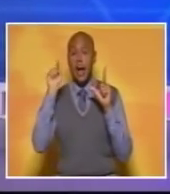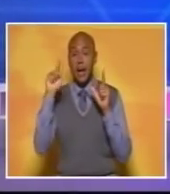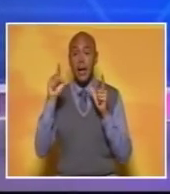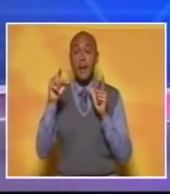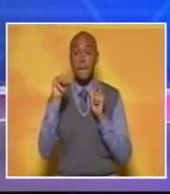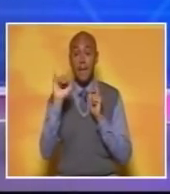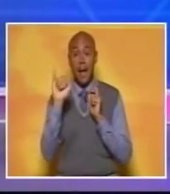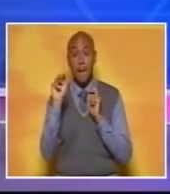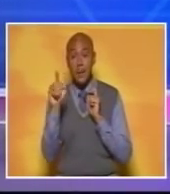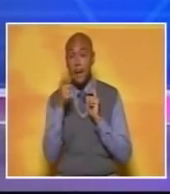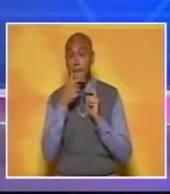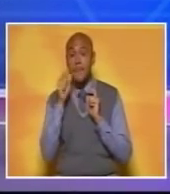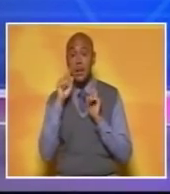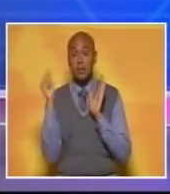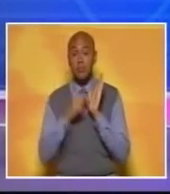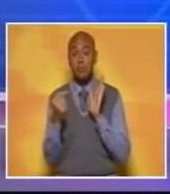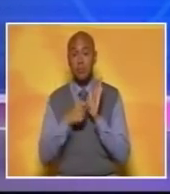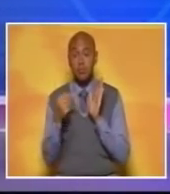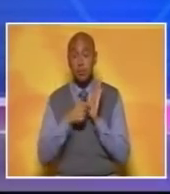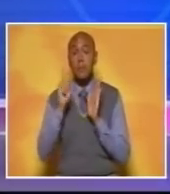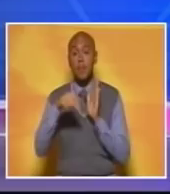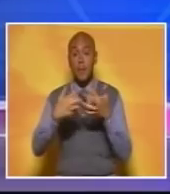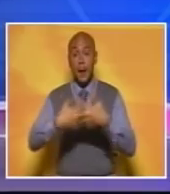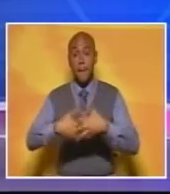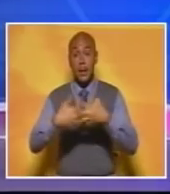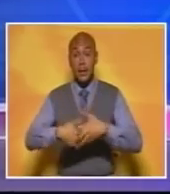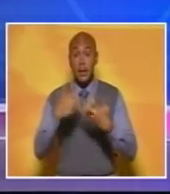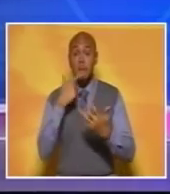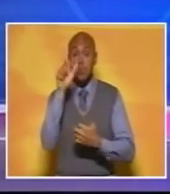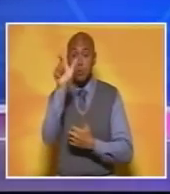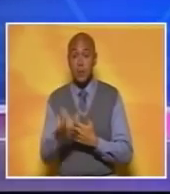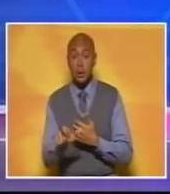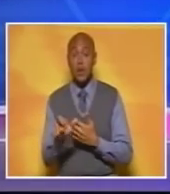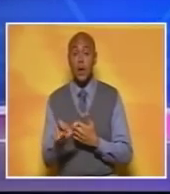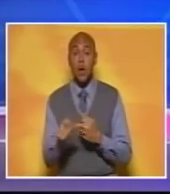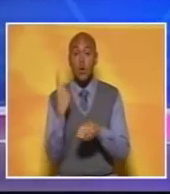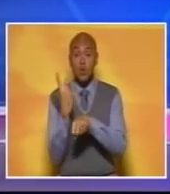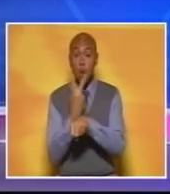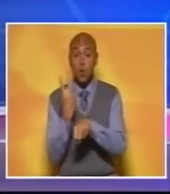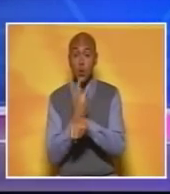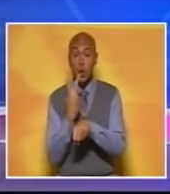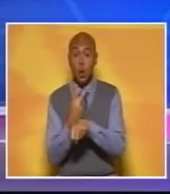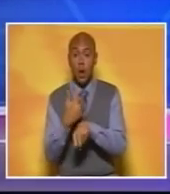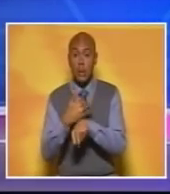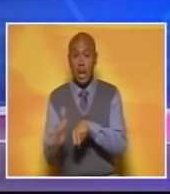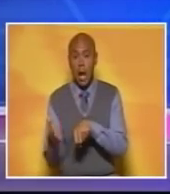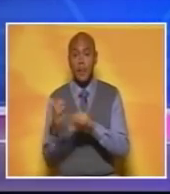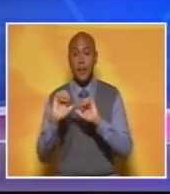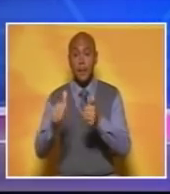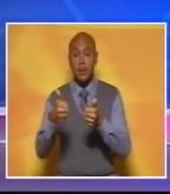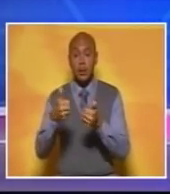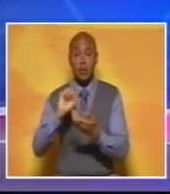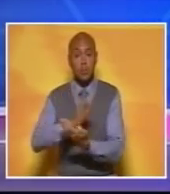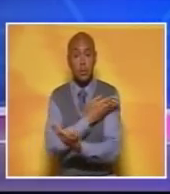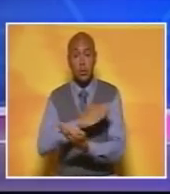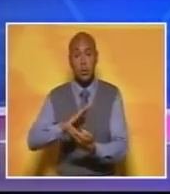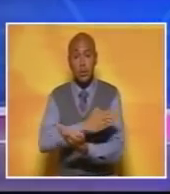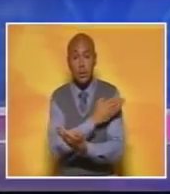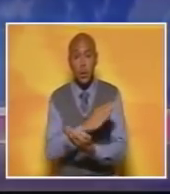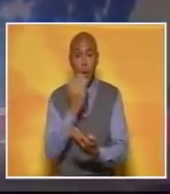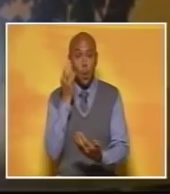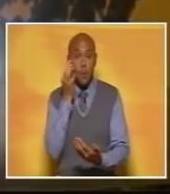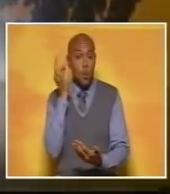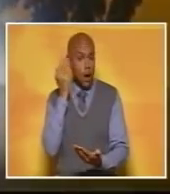la cantante y también a la empresa Live Nation por haber atrasado 2 horas el comienzo de los conciertos de su gira Madame